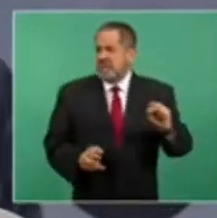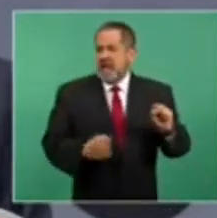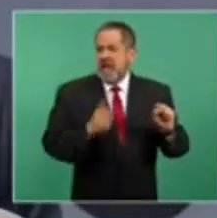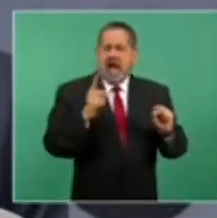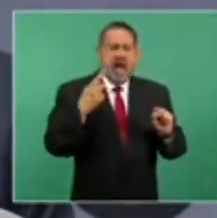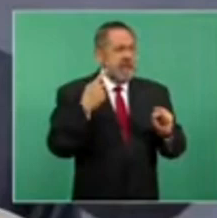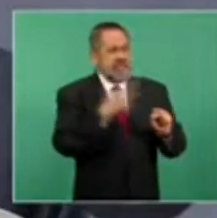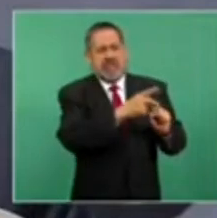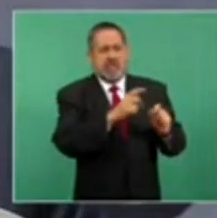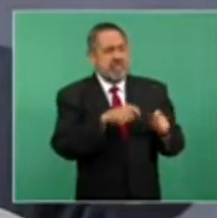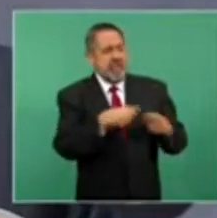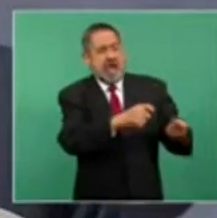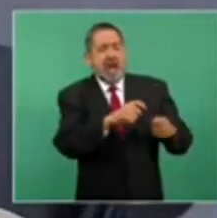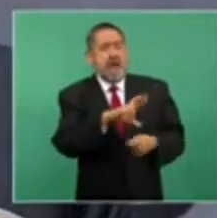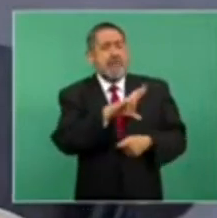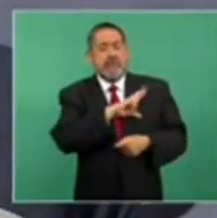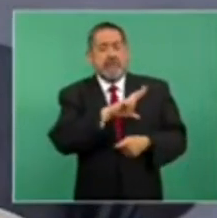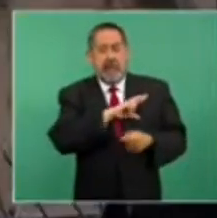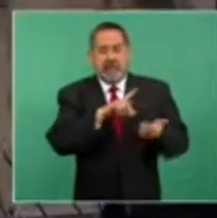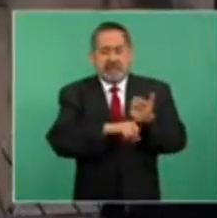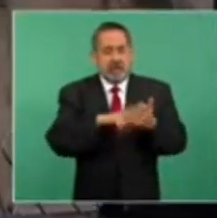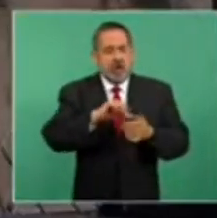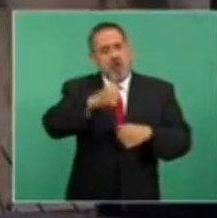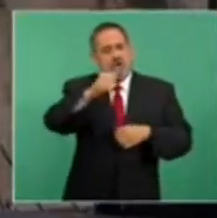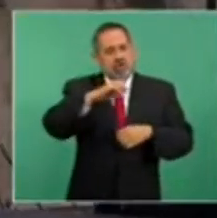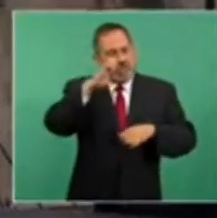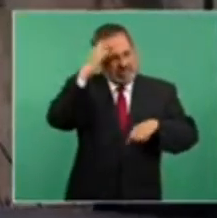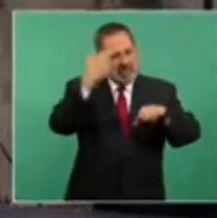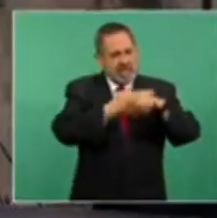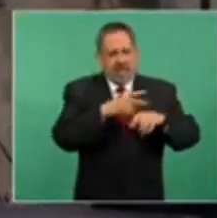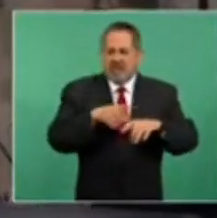privadas, principalmente extranjeras.